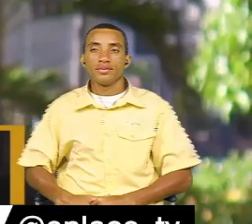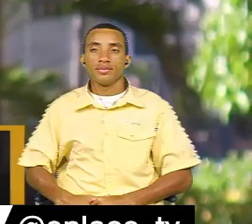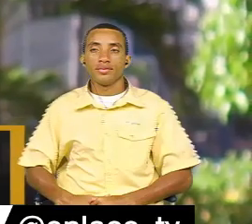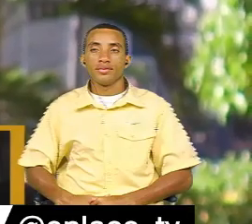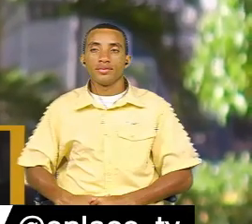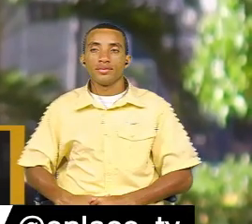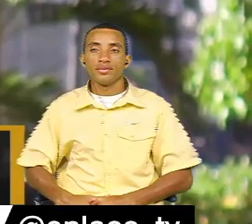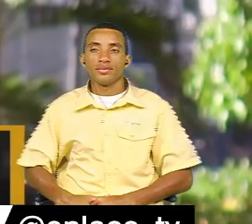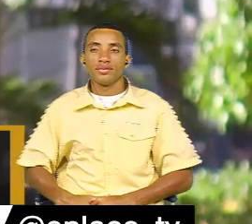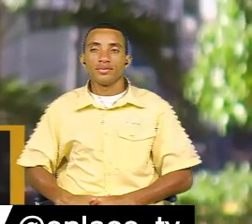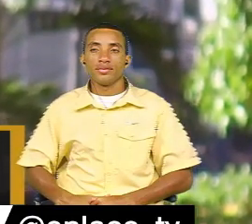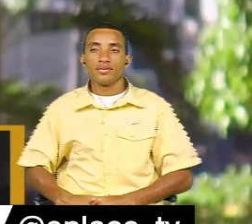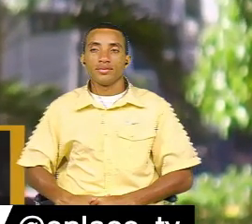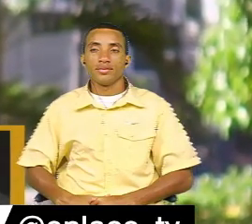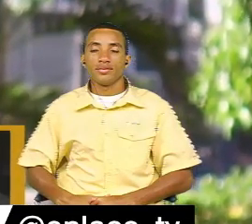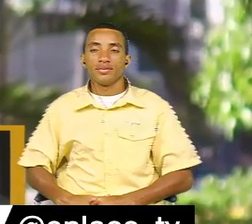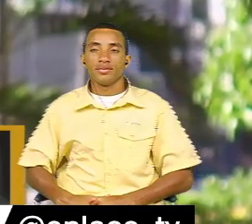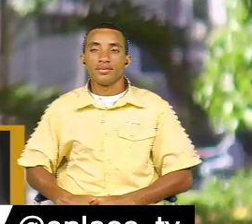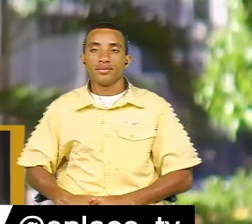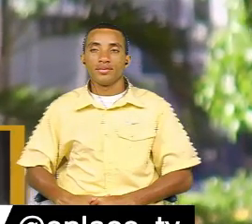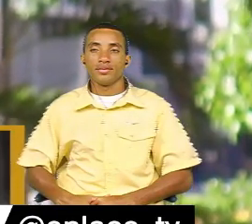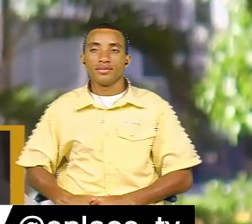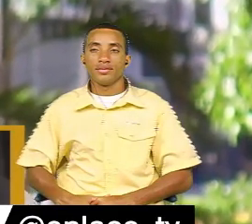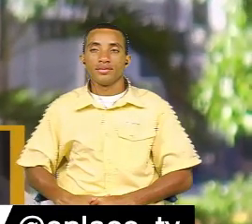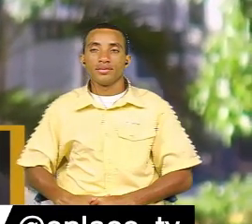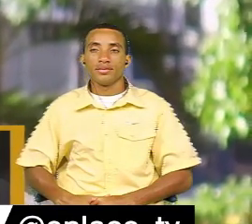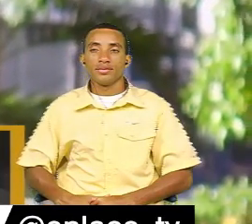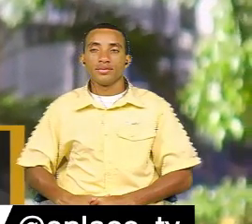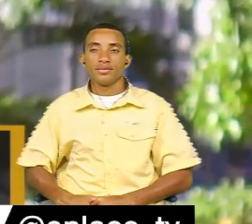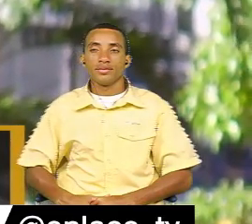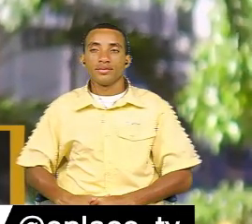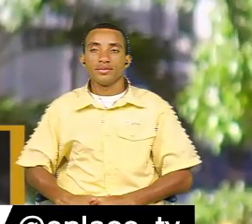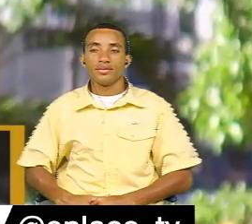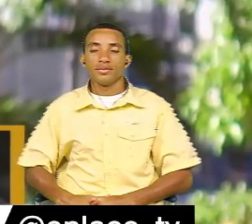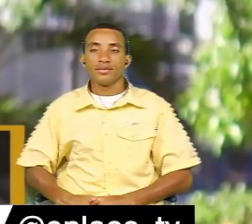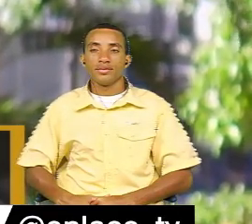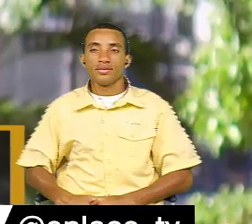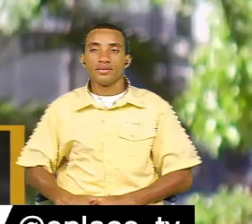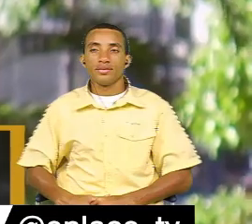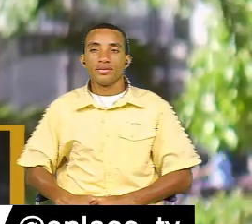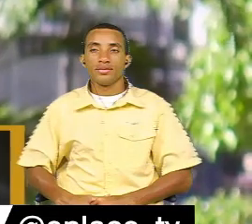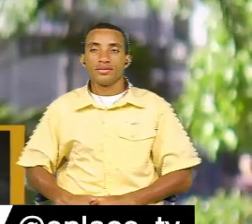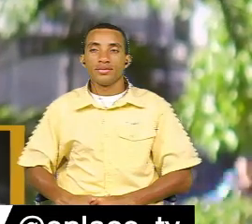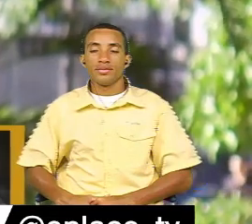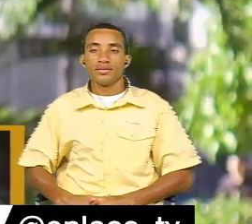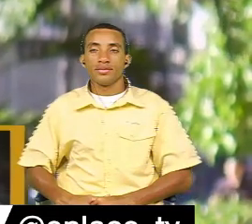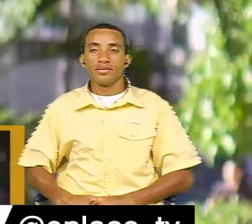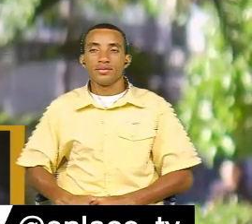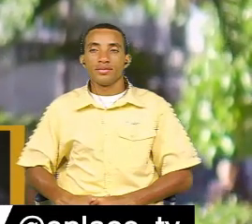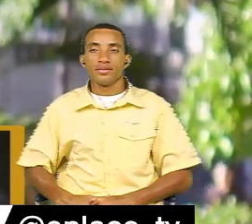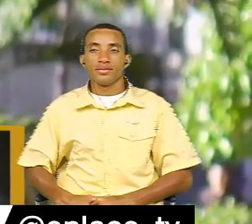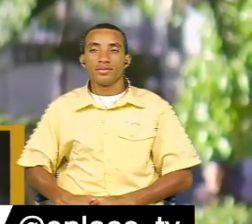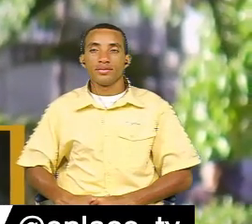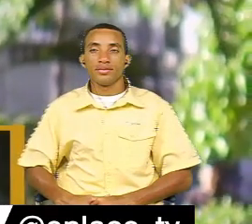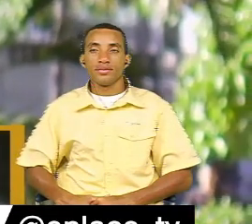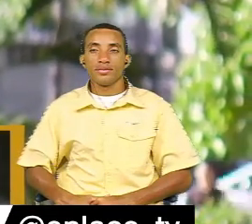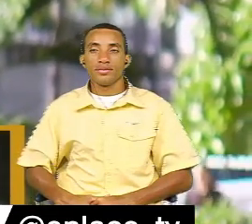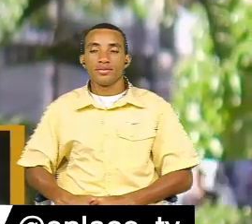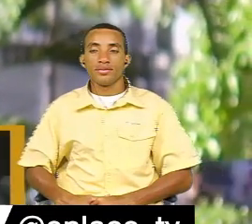ojos indios, como me gustan a mí. Hechiceros y chiquitos, brillantes como el